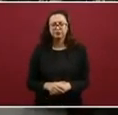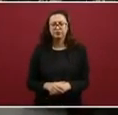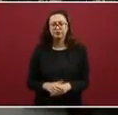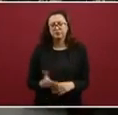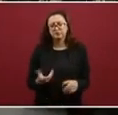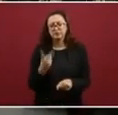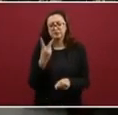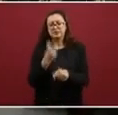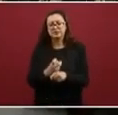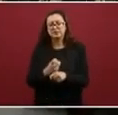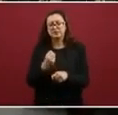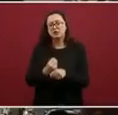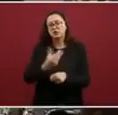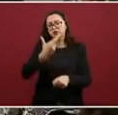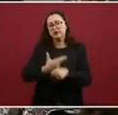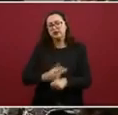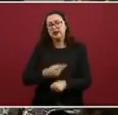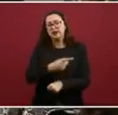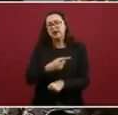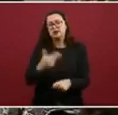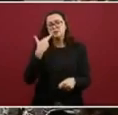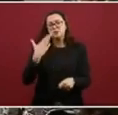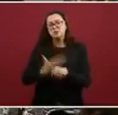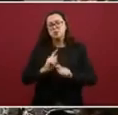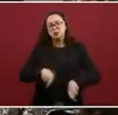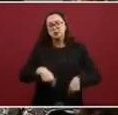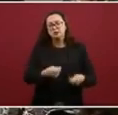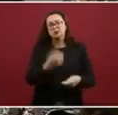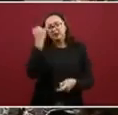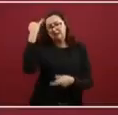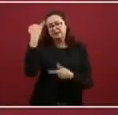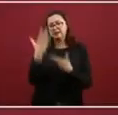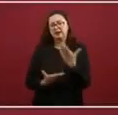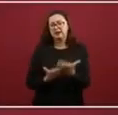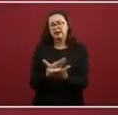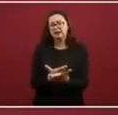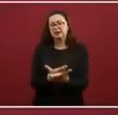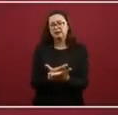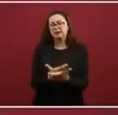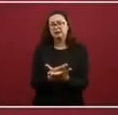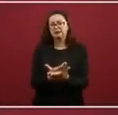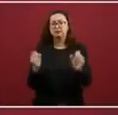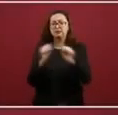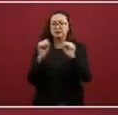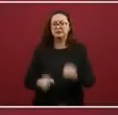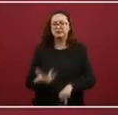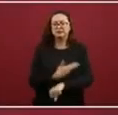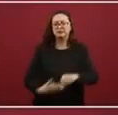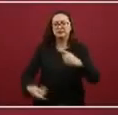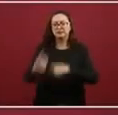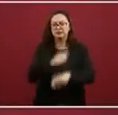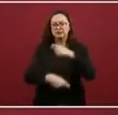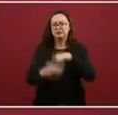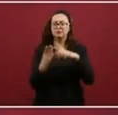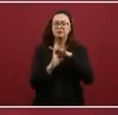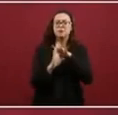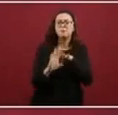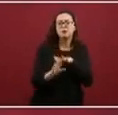subsecretario Reyes es preparar lo que sería una iniciativa de sistema de gestión migratoria